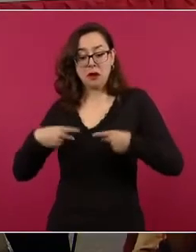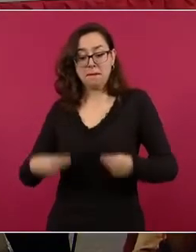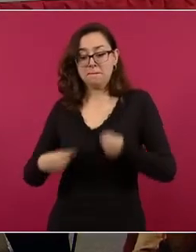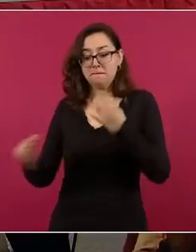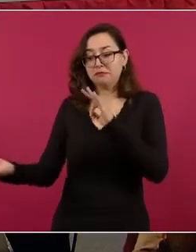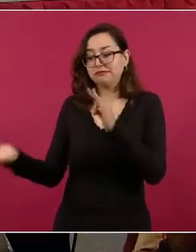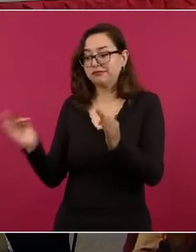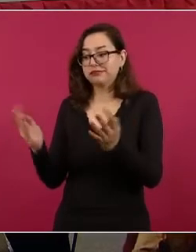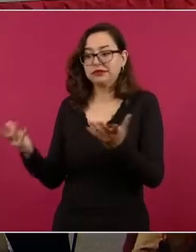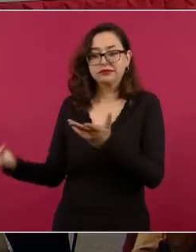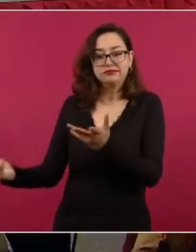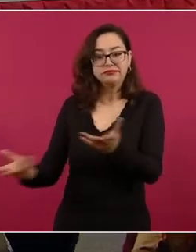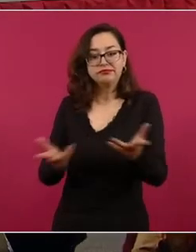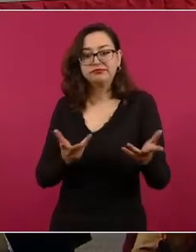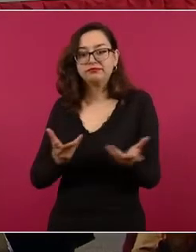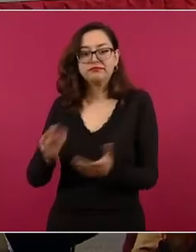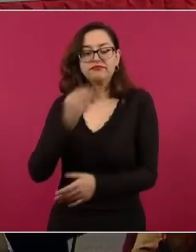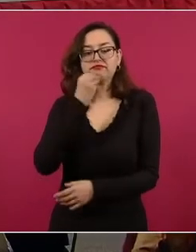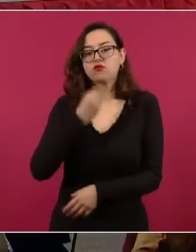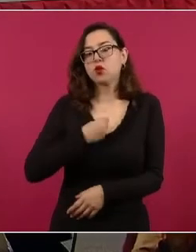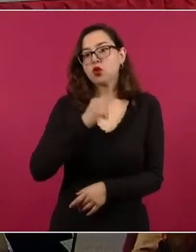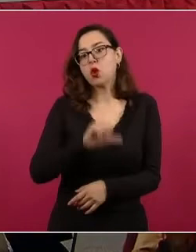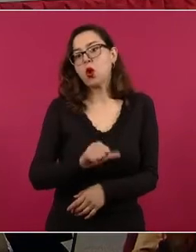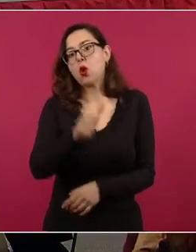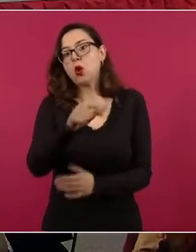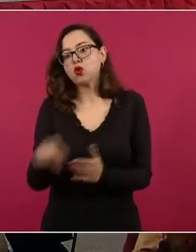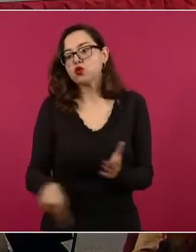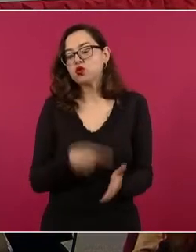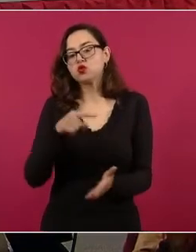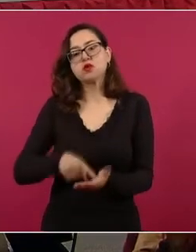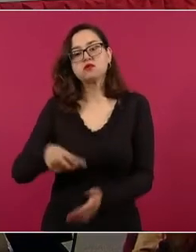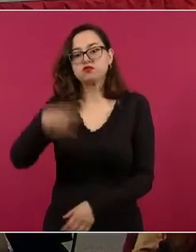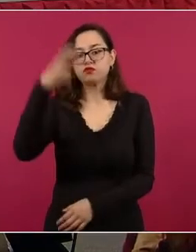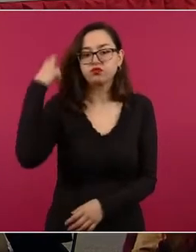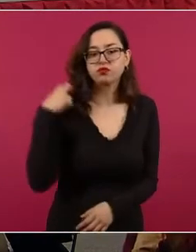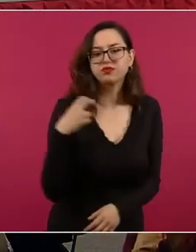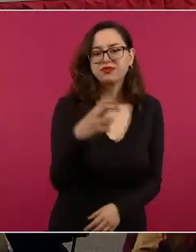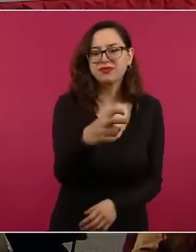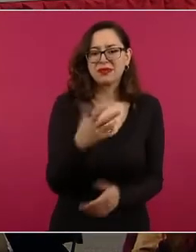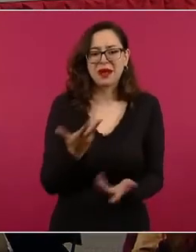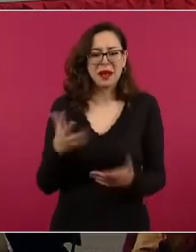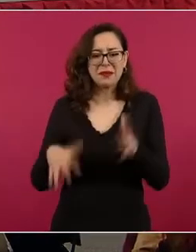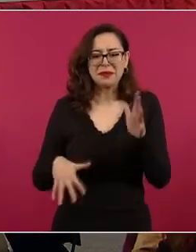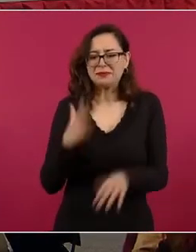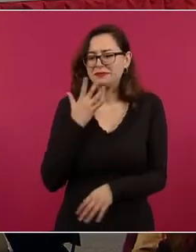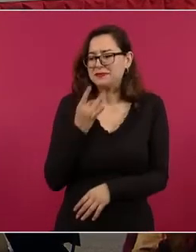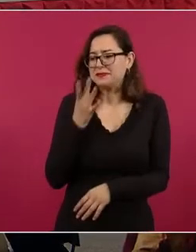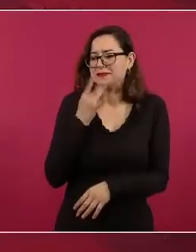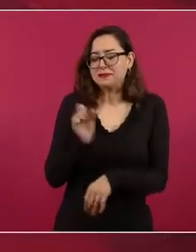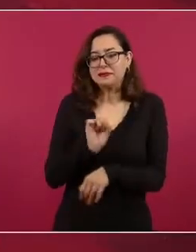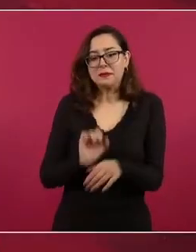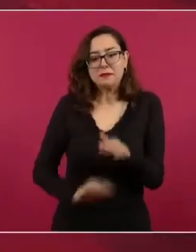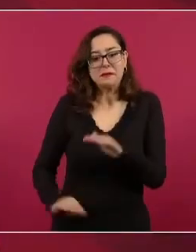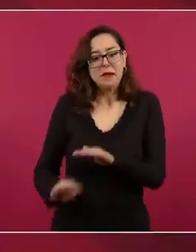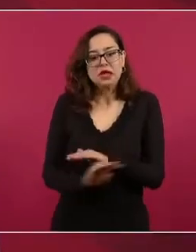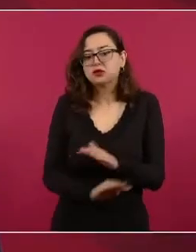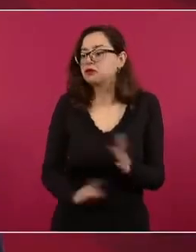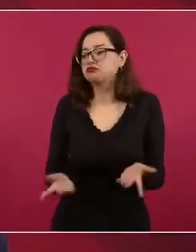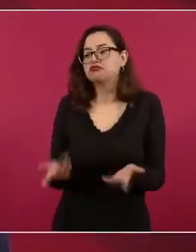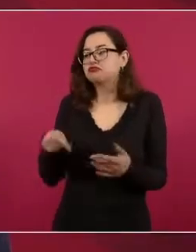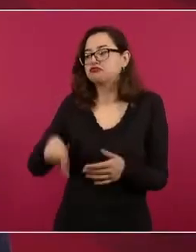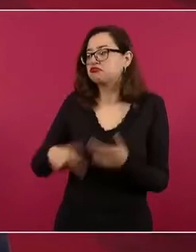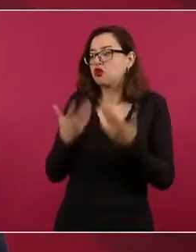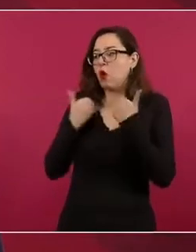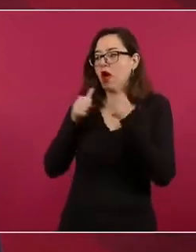que trasladar a otros lugares para atenderse de cosas muy básicas. Lo mismo ocurre con áreas como las unidades de